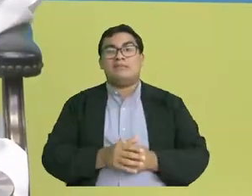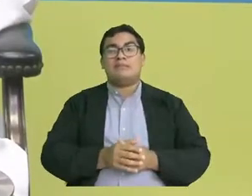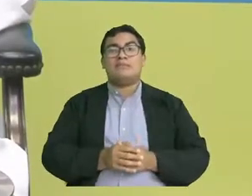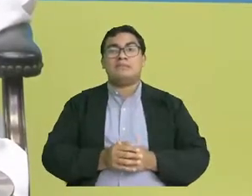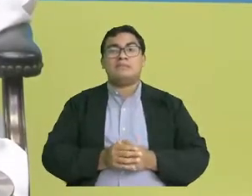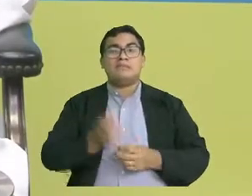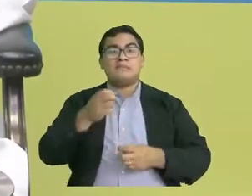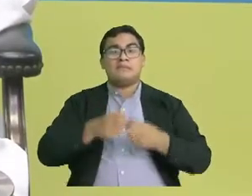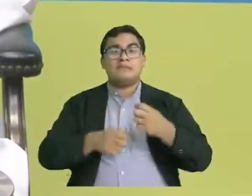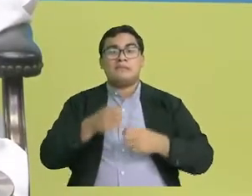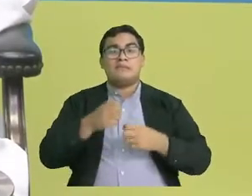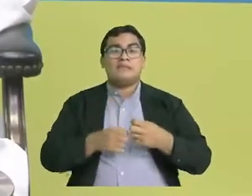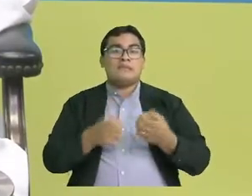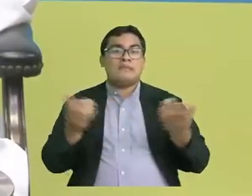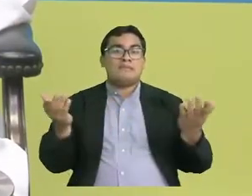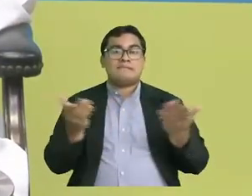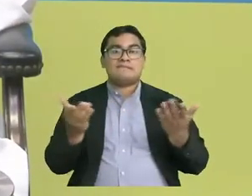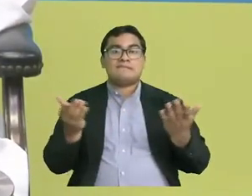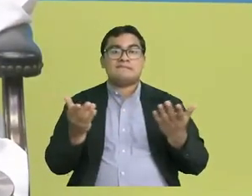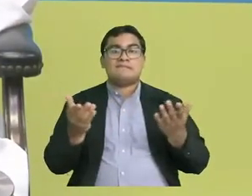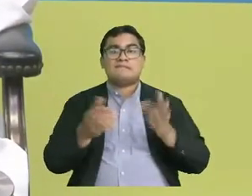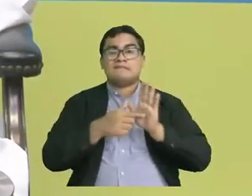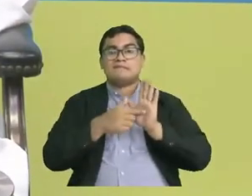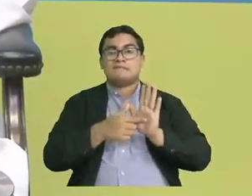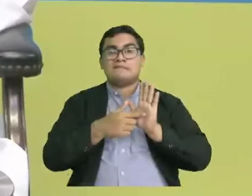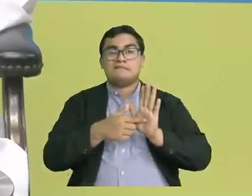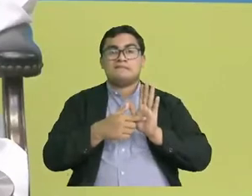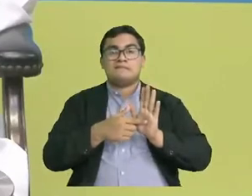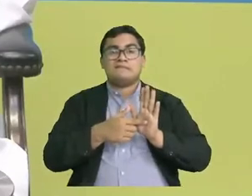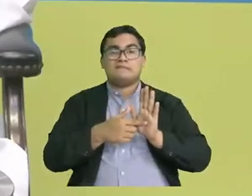es un problema que se presenta